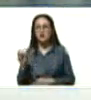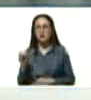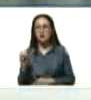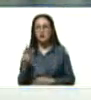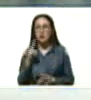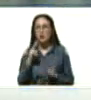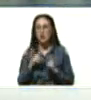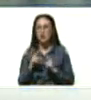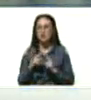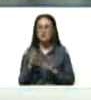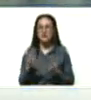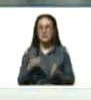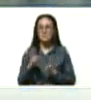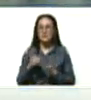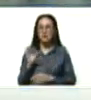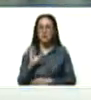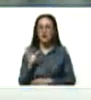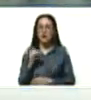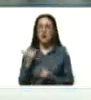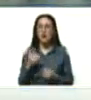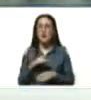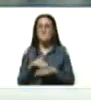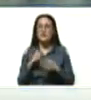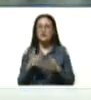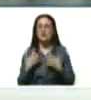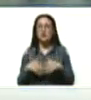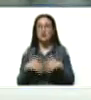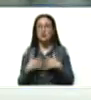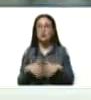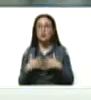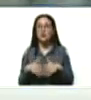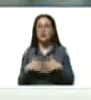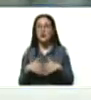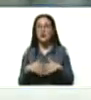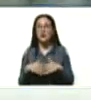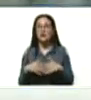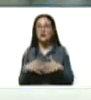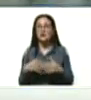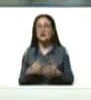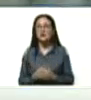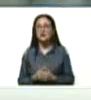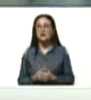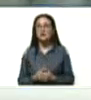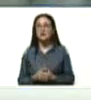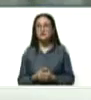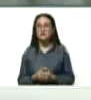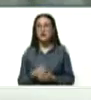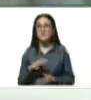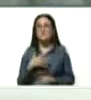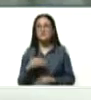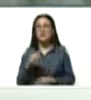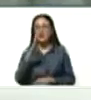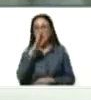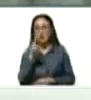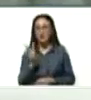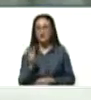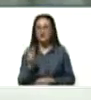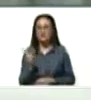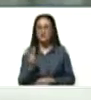conoce muy bien el metro de Caracas, ahora es ministro de Industria. Está con Ramón Maniglia, presidente del Banco de